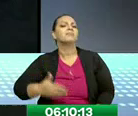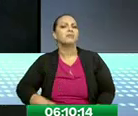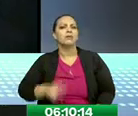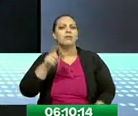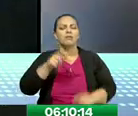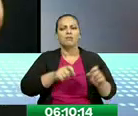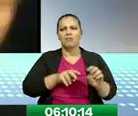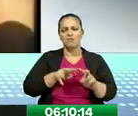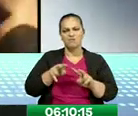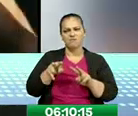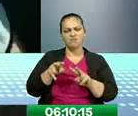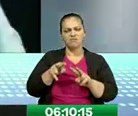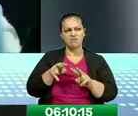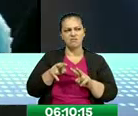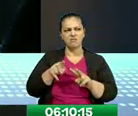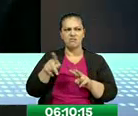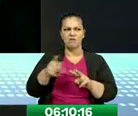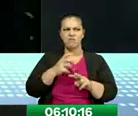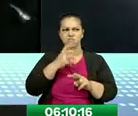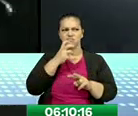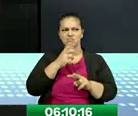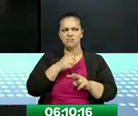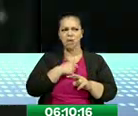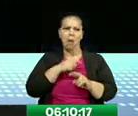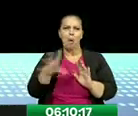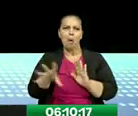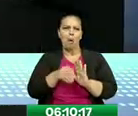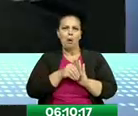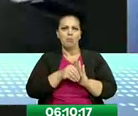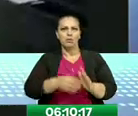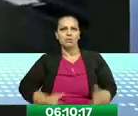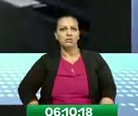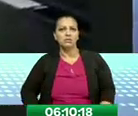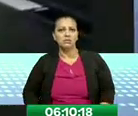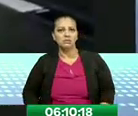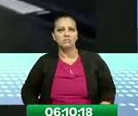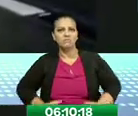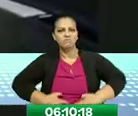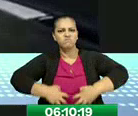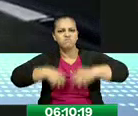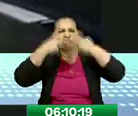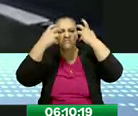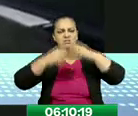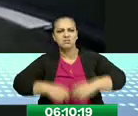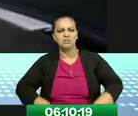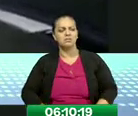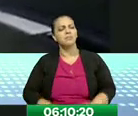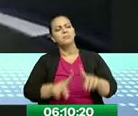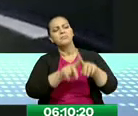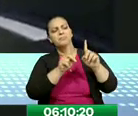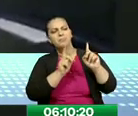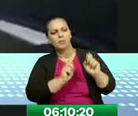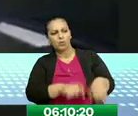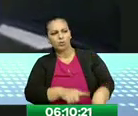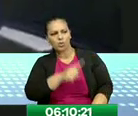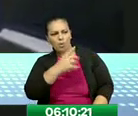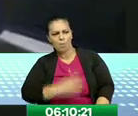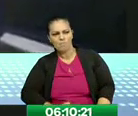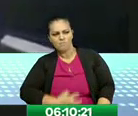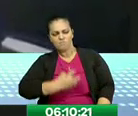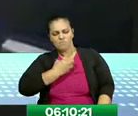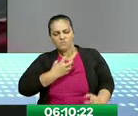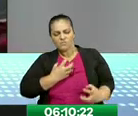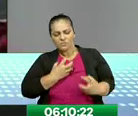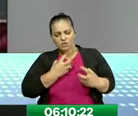sé, cualquier cosa. Y yo te pregunto, en un momento de arranque así de coraje, ¿tú has lanzado algo? ¿Le has